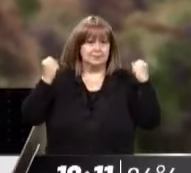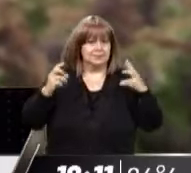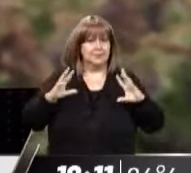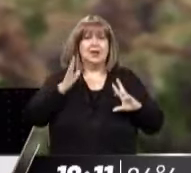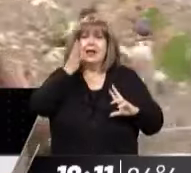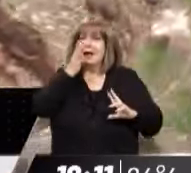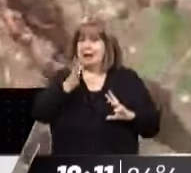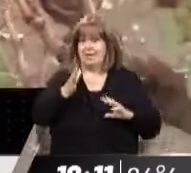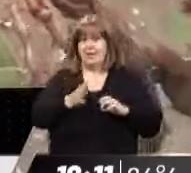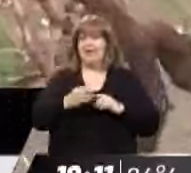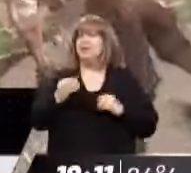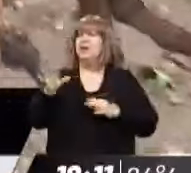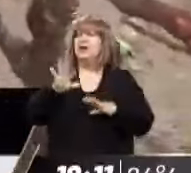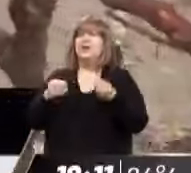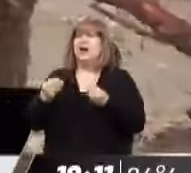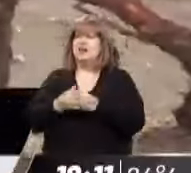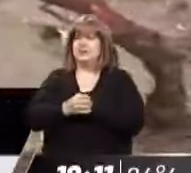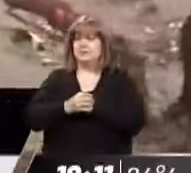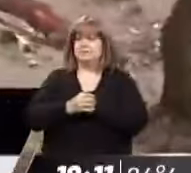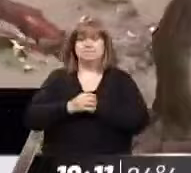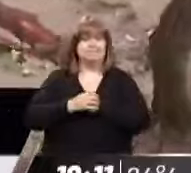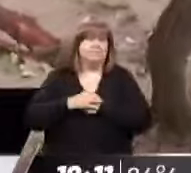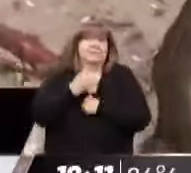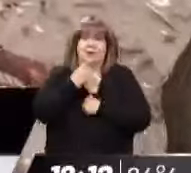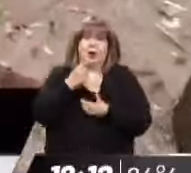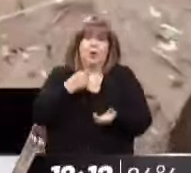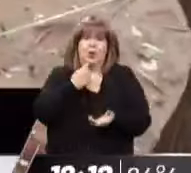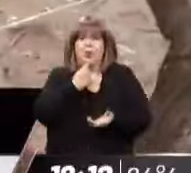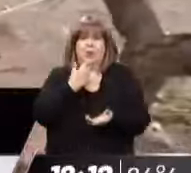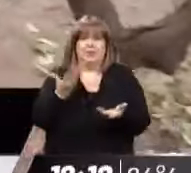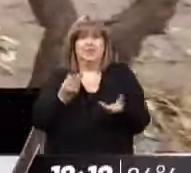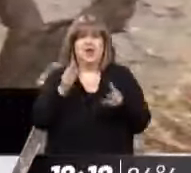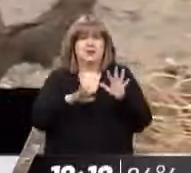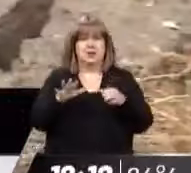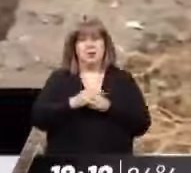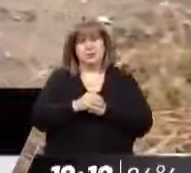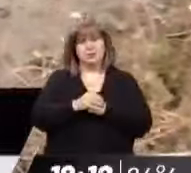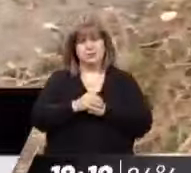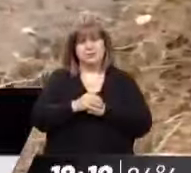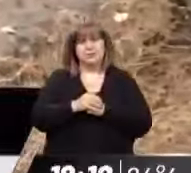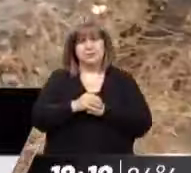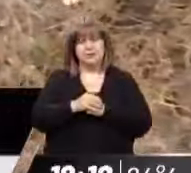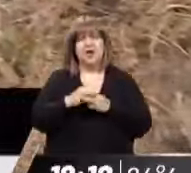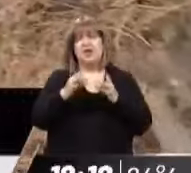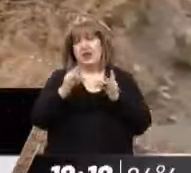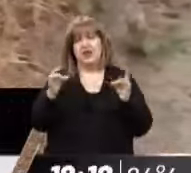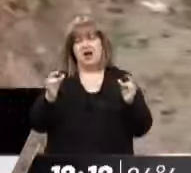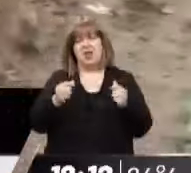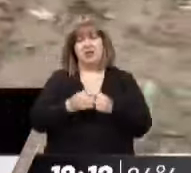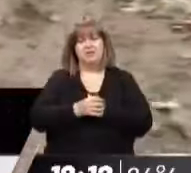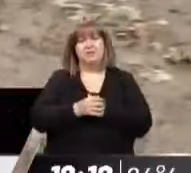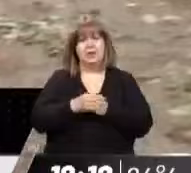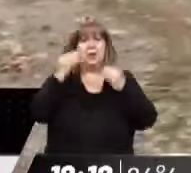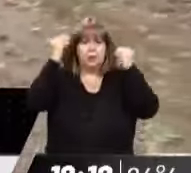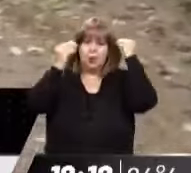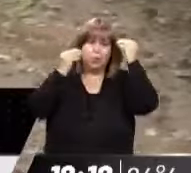grave. ¿Qué van a hacer ahora sin nada? Esa es la gran pregunta. No sabemos qué hacer. Es una situación bastante delicada. No sabemos qué hacer.